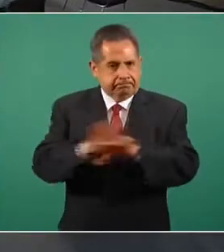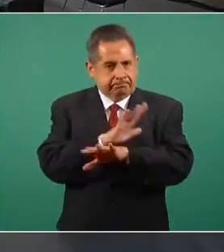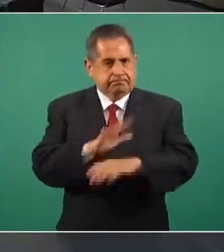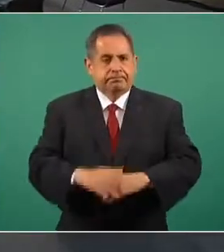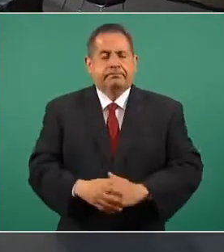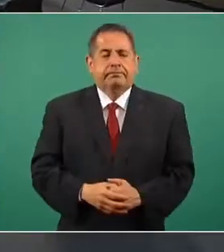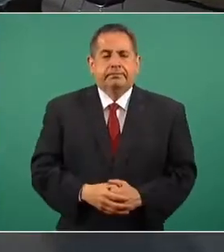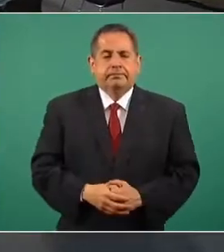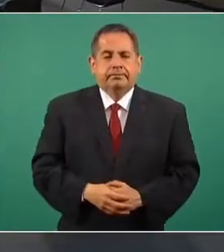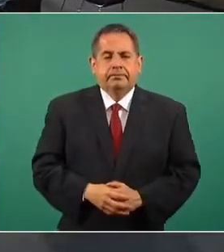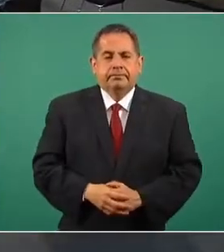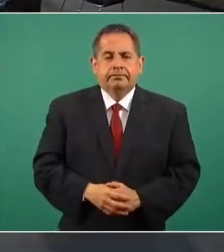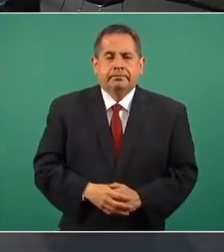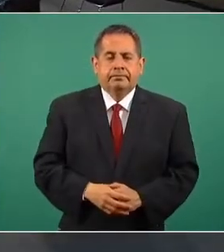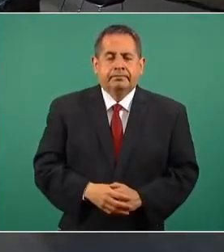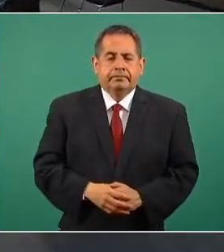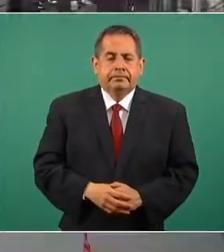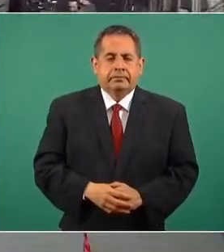Gracias, señor presidente.